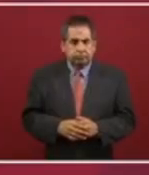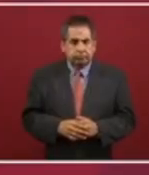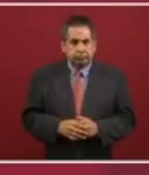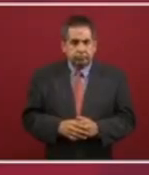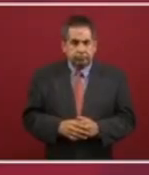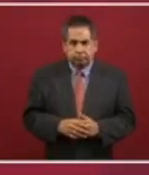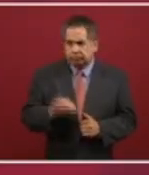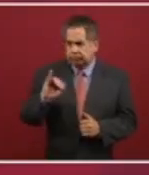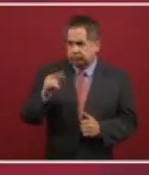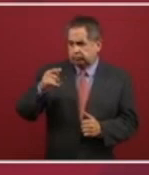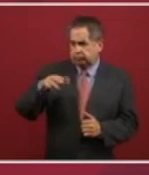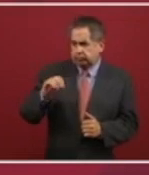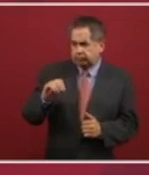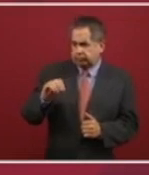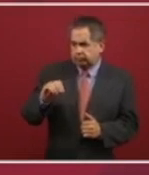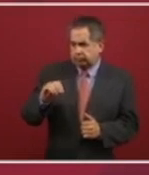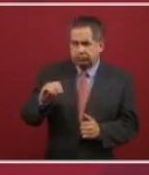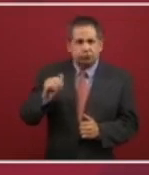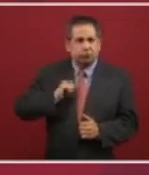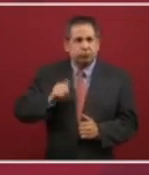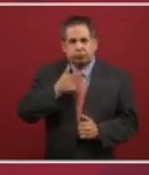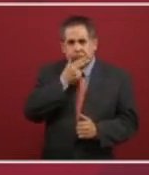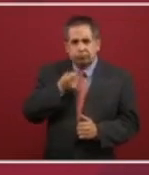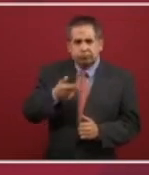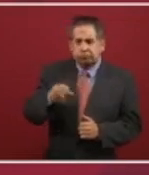Ignacio Ramírez el Negromante,